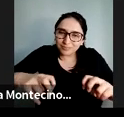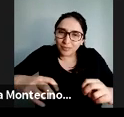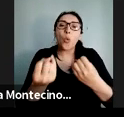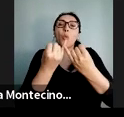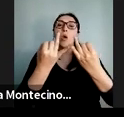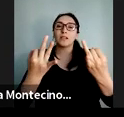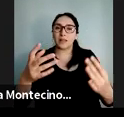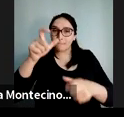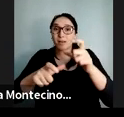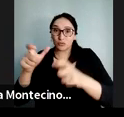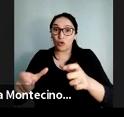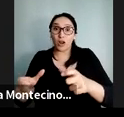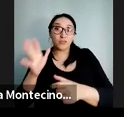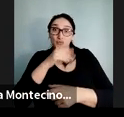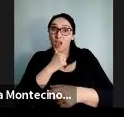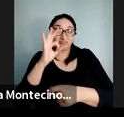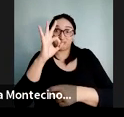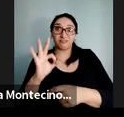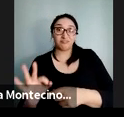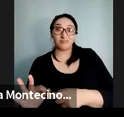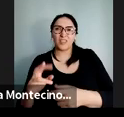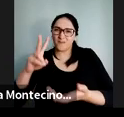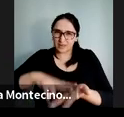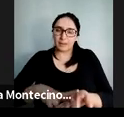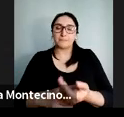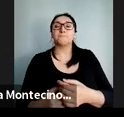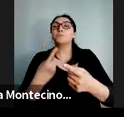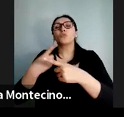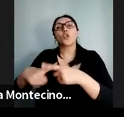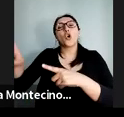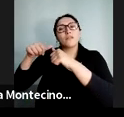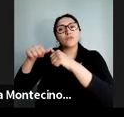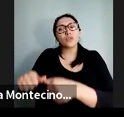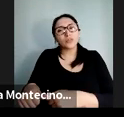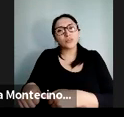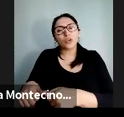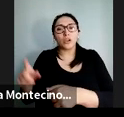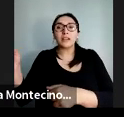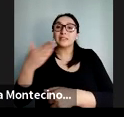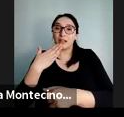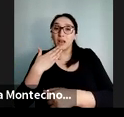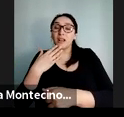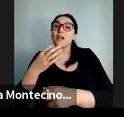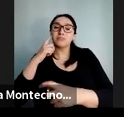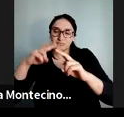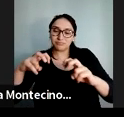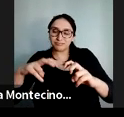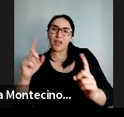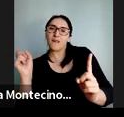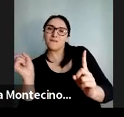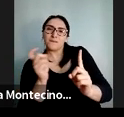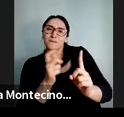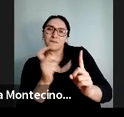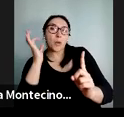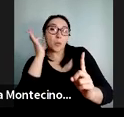Como lo señala Fundación Carisma y como lo señalaba hace un rato también, los ataques en línea a una mujer tienden a ser personalistas,